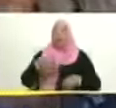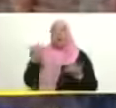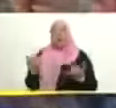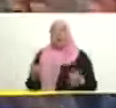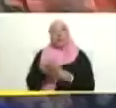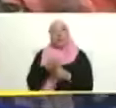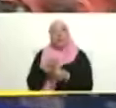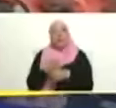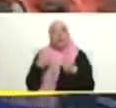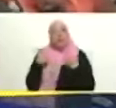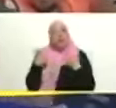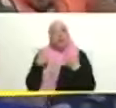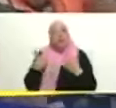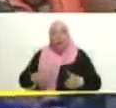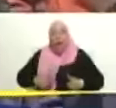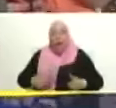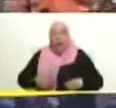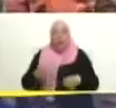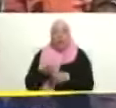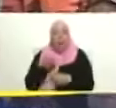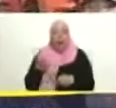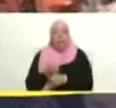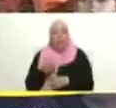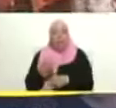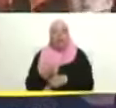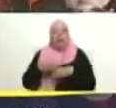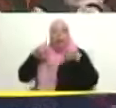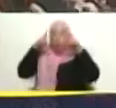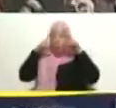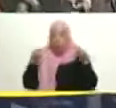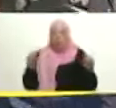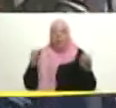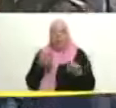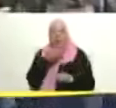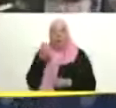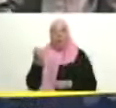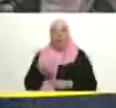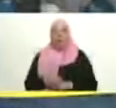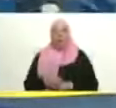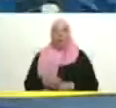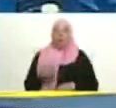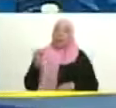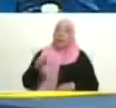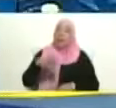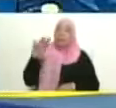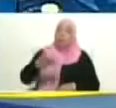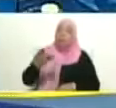el esfuerzo, el estudio, el trabajo, la profesionalización. Vale la pena.